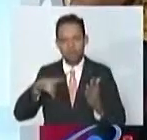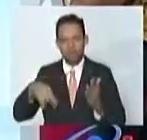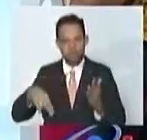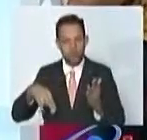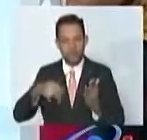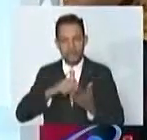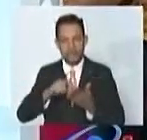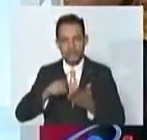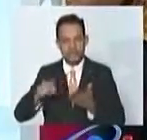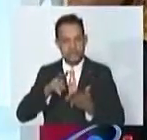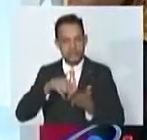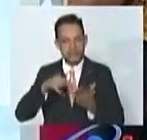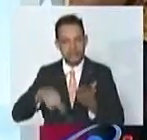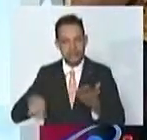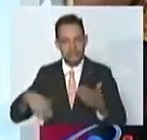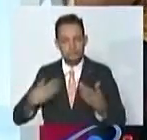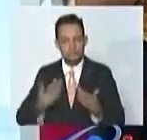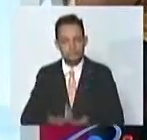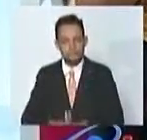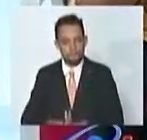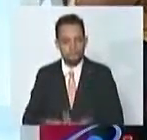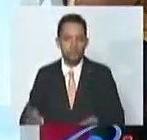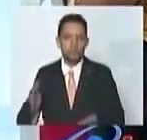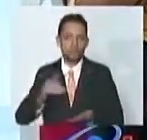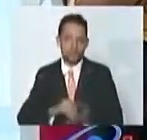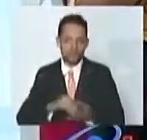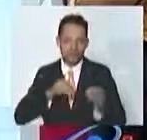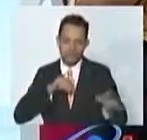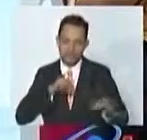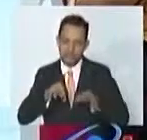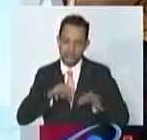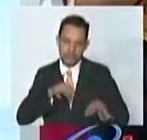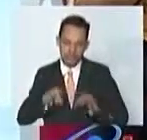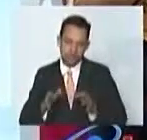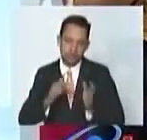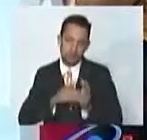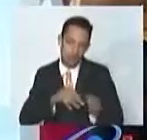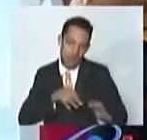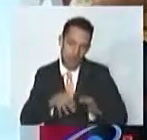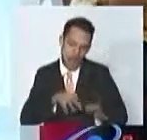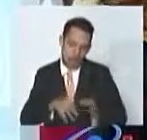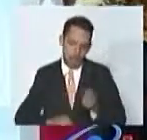adquirido. Entonces hay que volver a entrenar a estas personas.